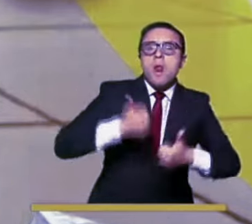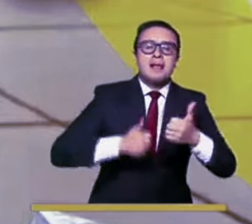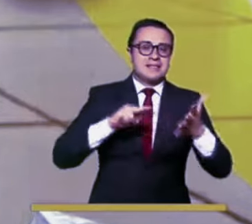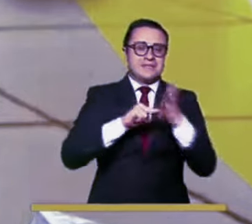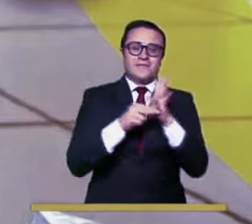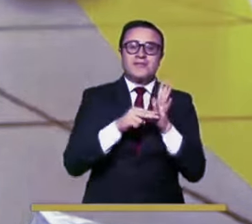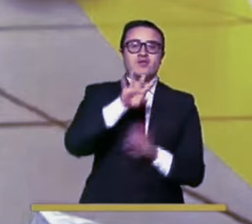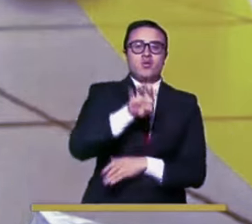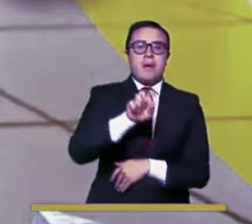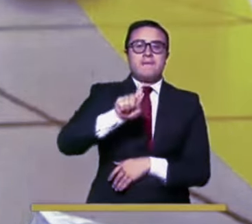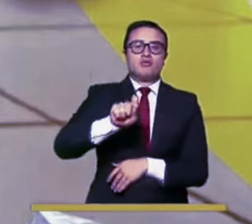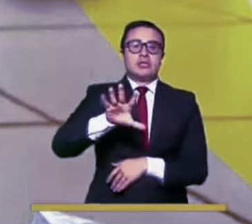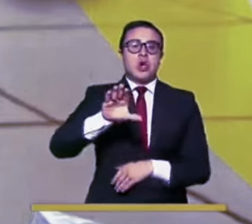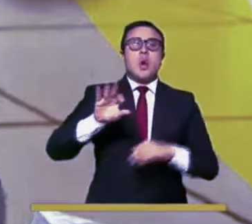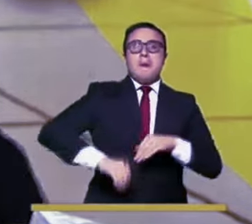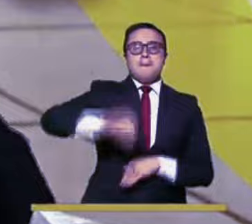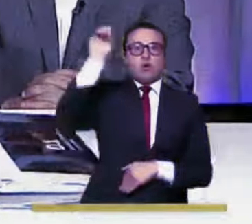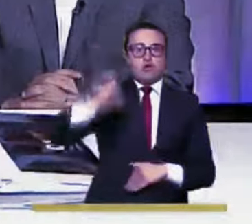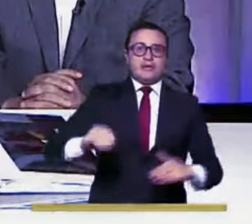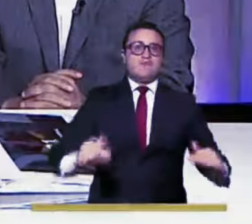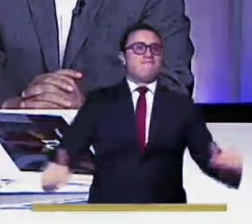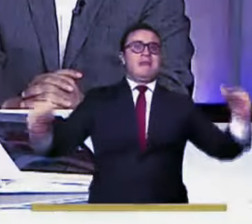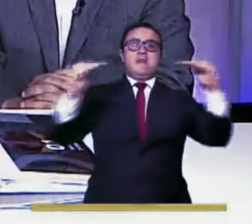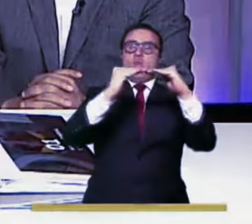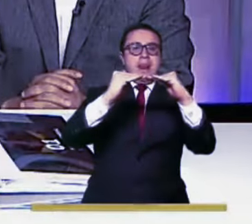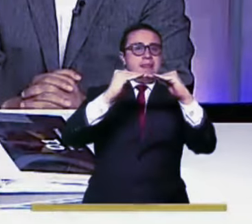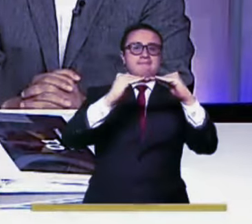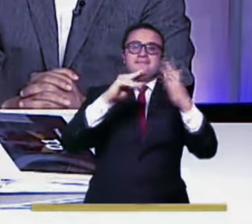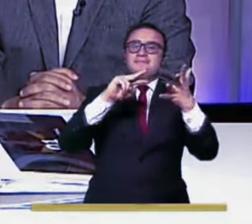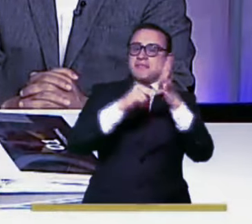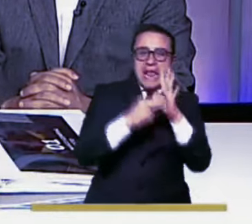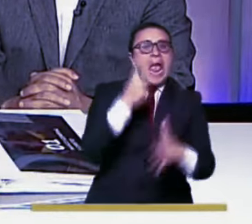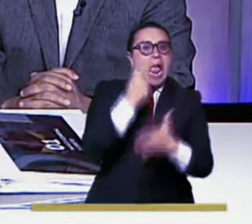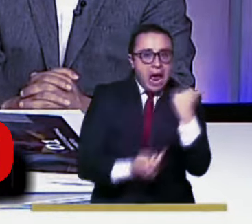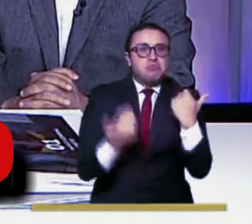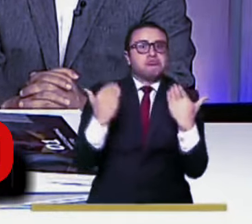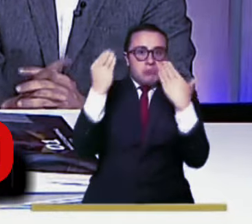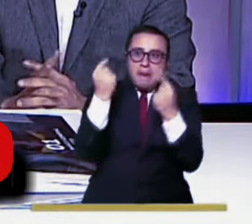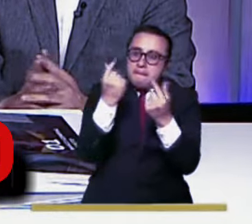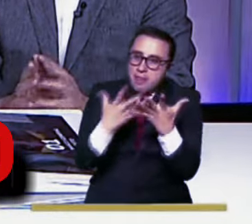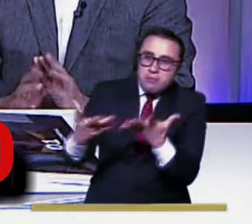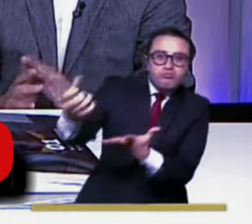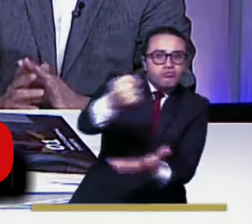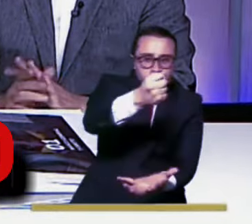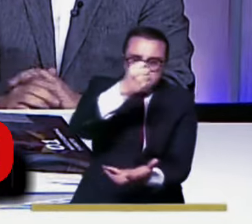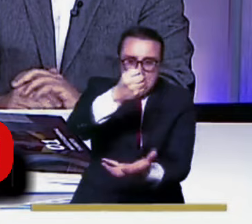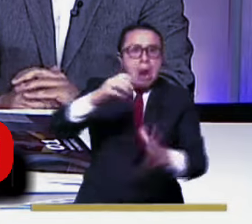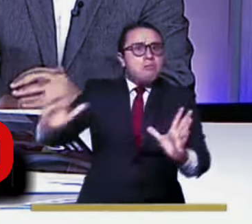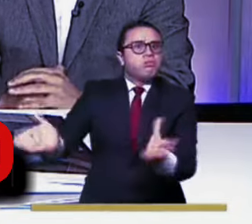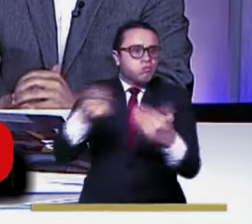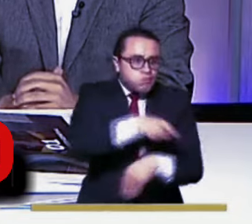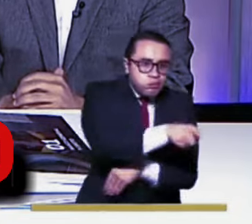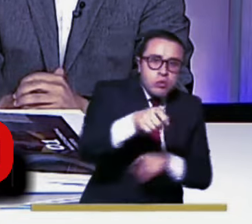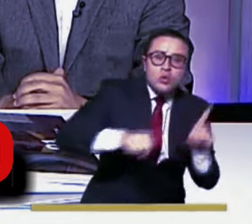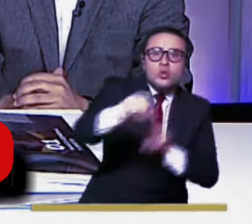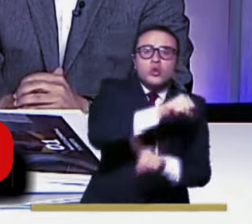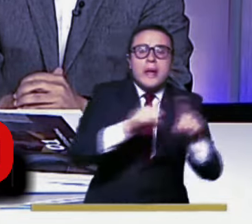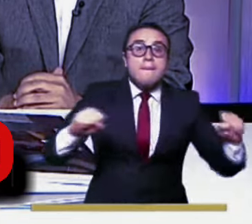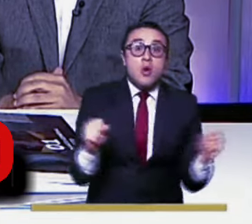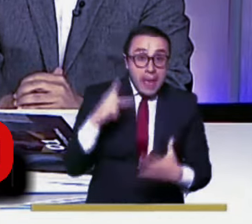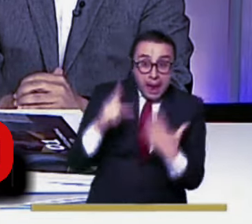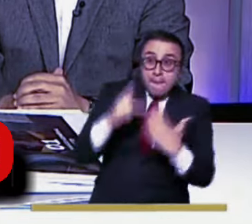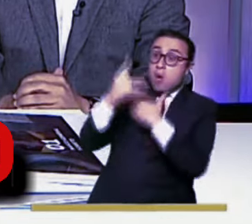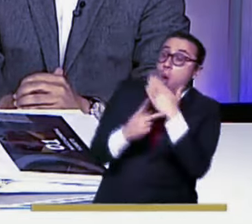9.5%. Ambos da igual, tienen la misma rentabilidad. El proyecto actualmente desarrollado